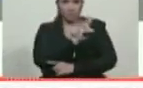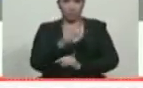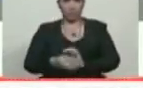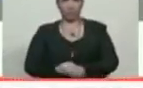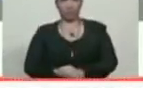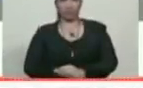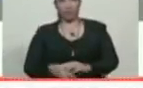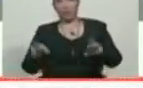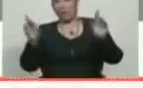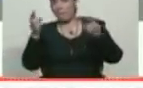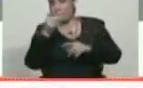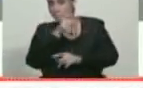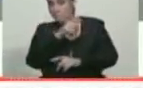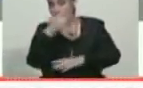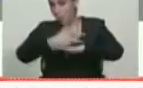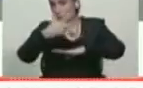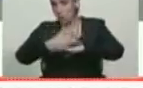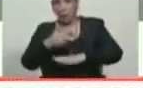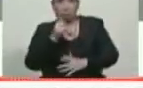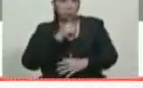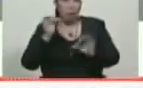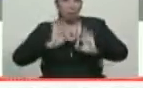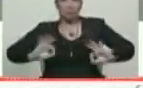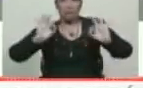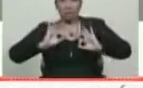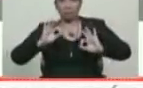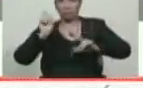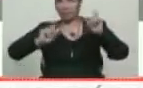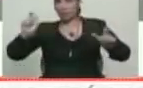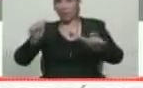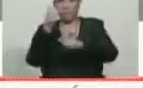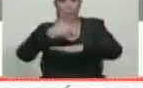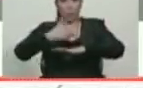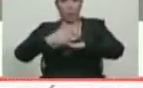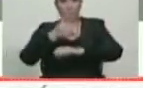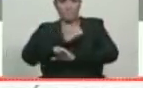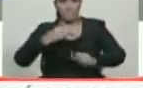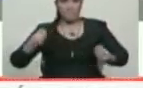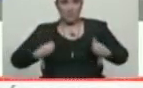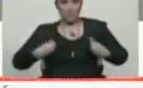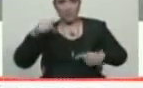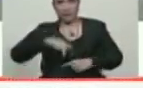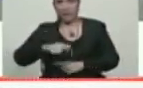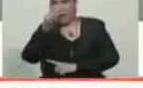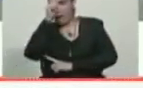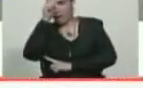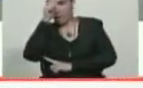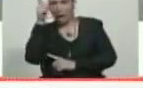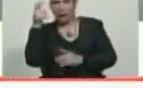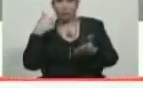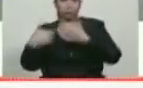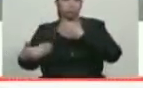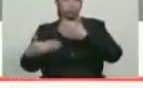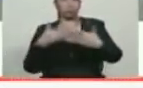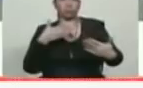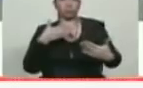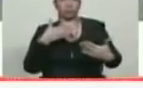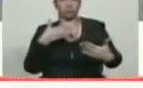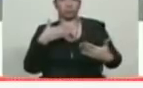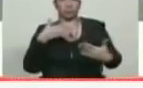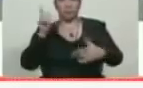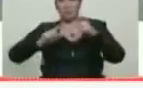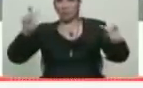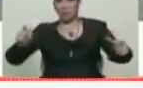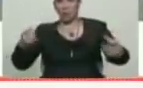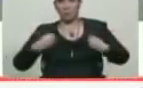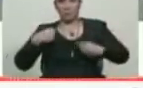A Portugal como que no le importan los portugueses que viven aquí. O los alemanes, no le importan Alemania. Porque